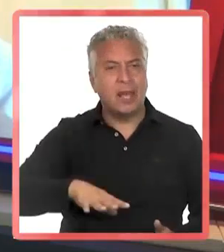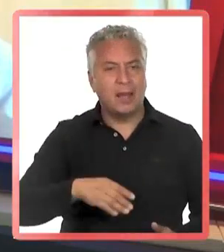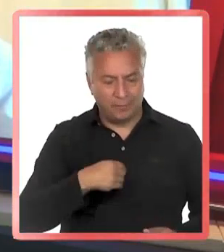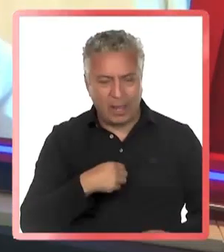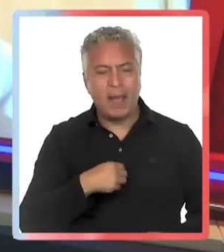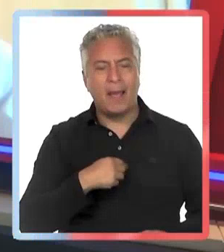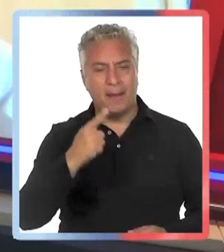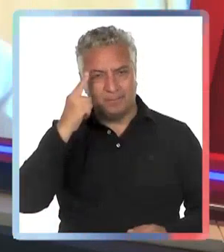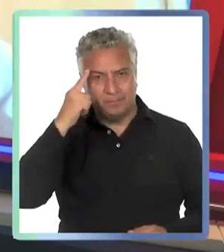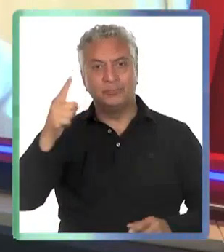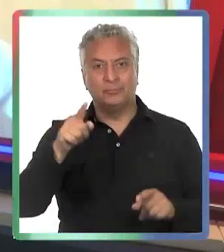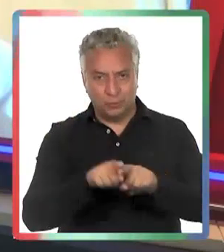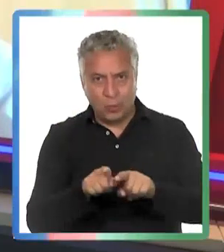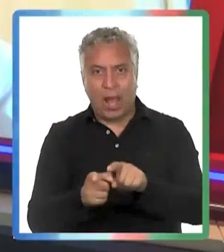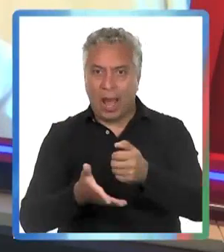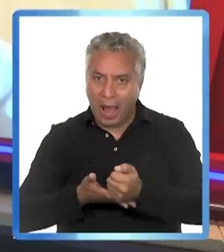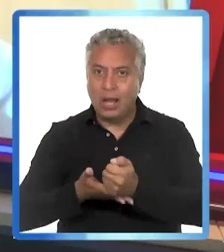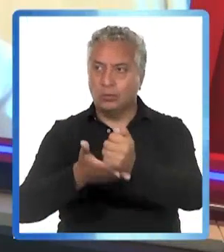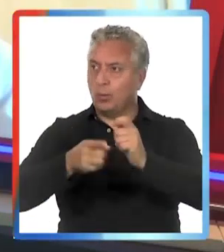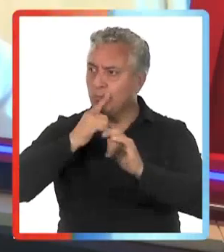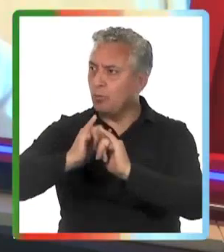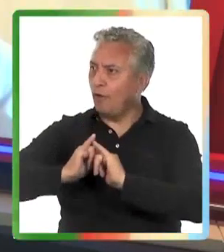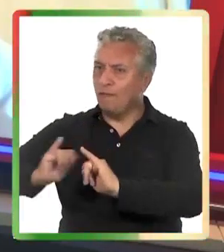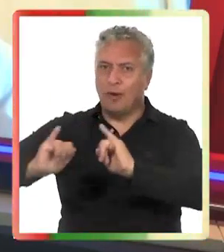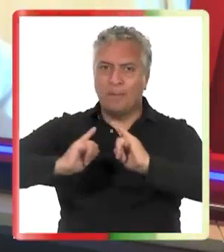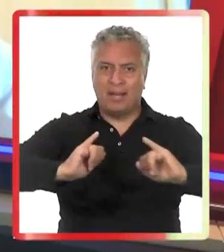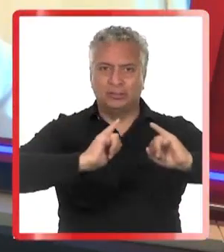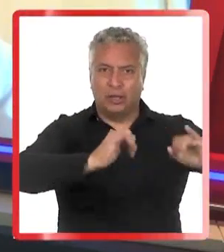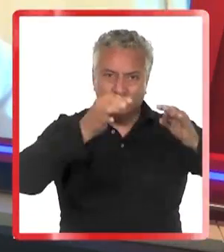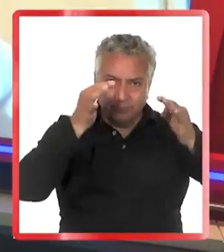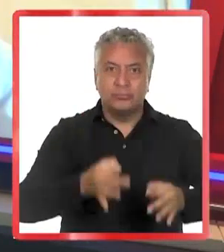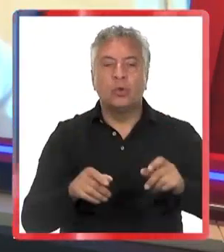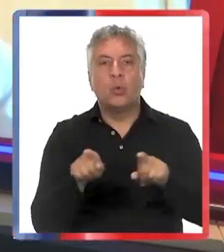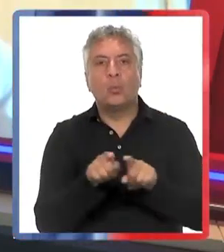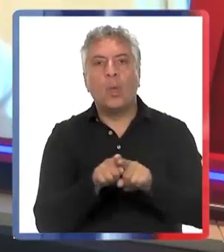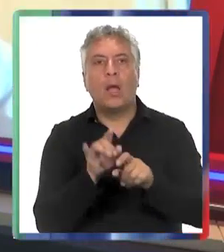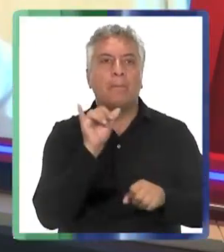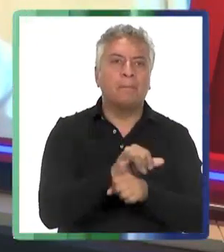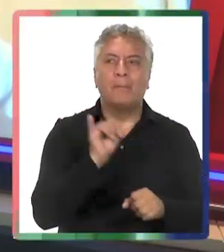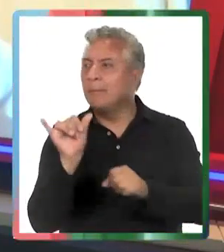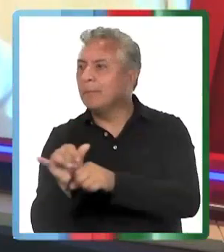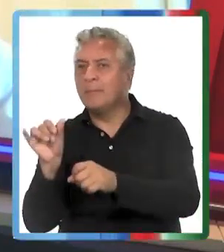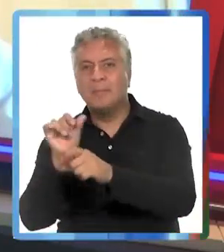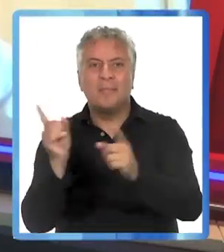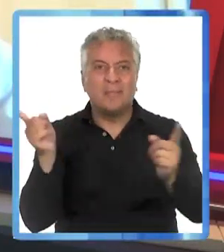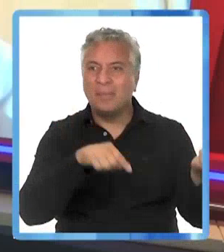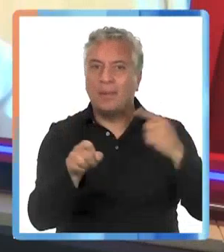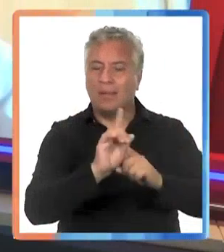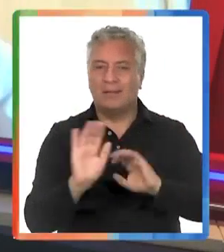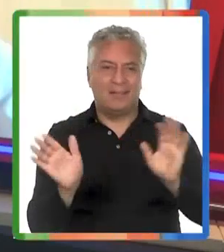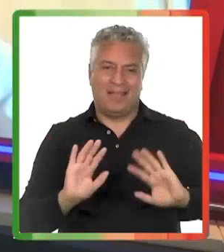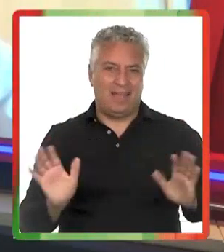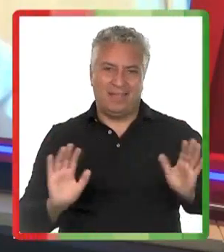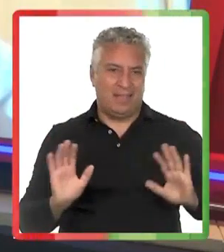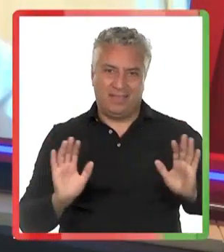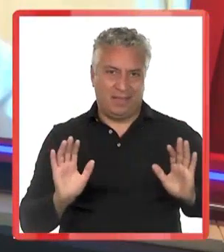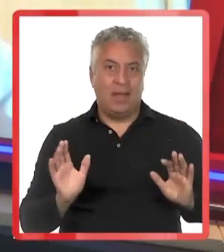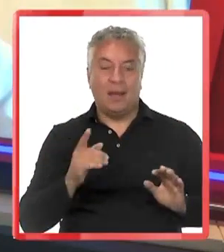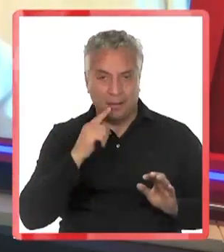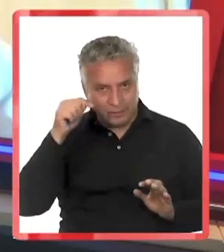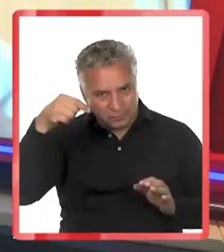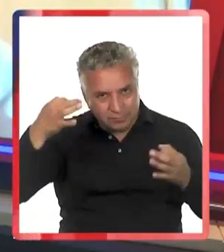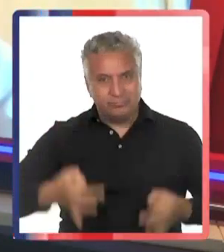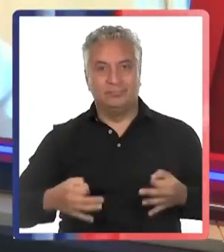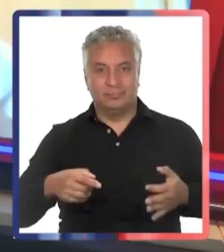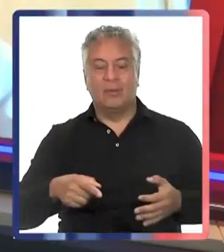precauciones también, para que ayudemos a empujar este carrito hacia la información verdadera, a dejar de lado algunos mitos que circulan en redes sociales. Le doy las gracias y